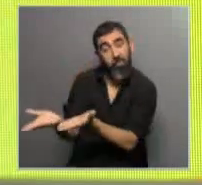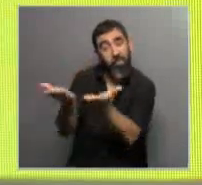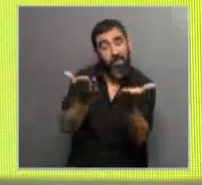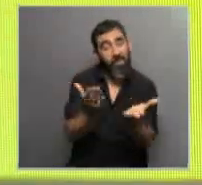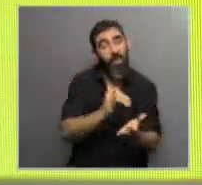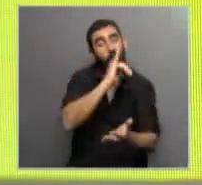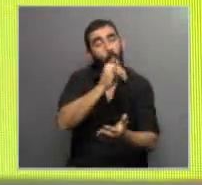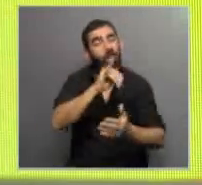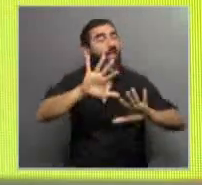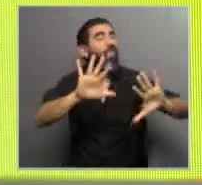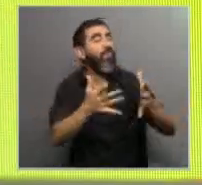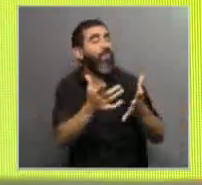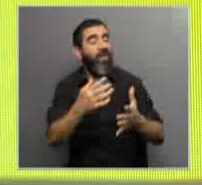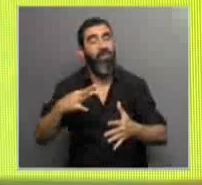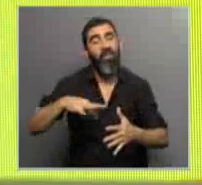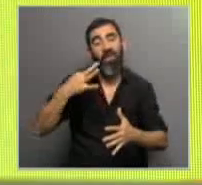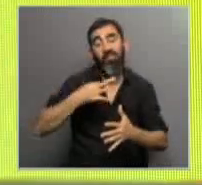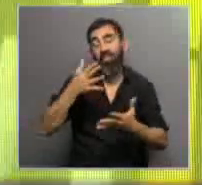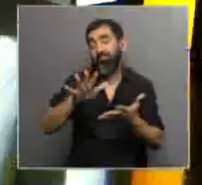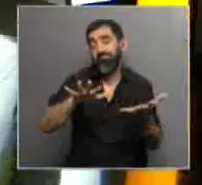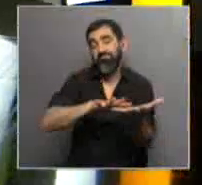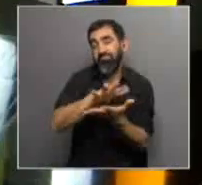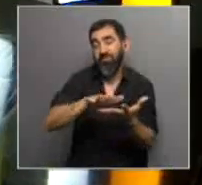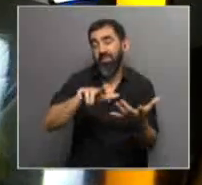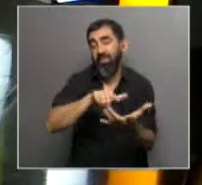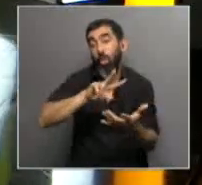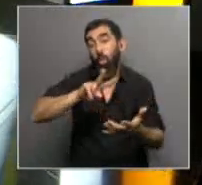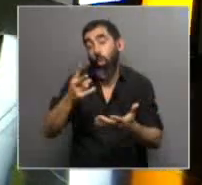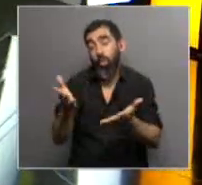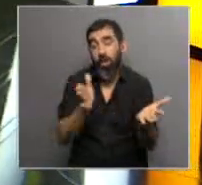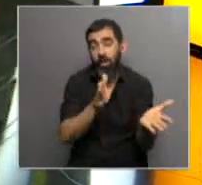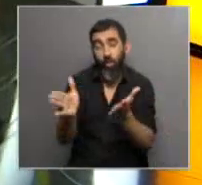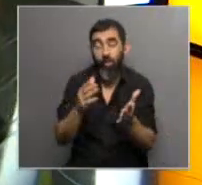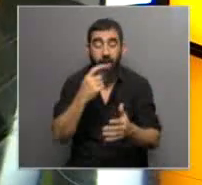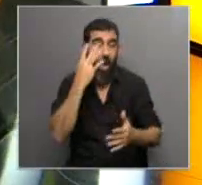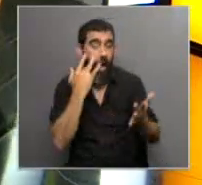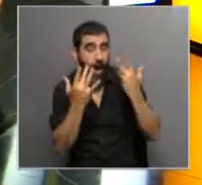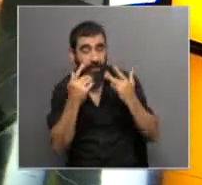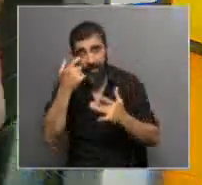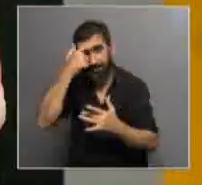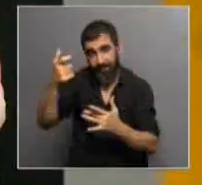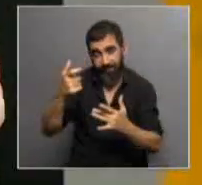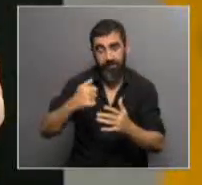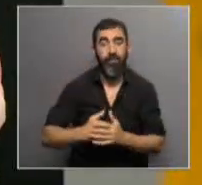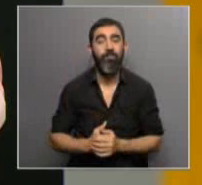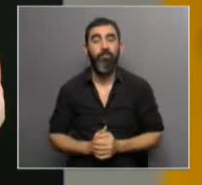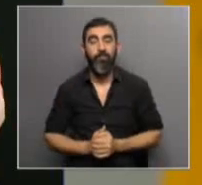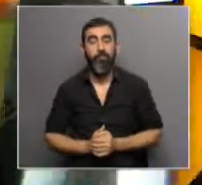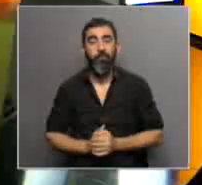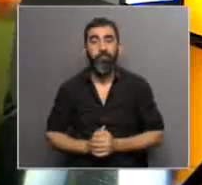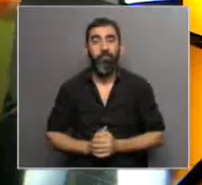él cuente de qué trata a su vida en ésta doble juego entre la articulación del cielo vemos la primera parte del